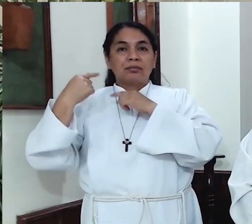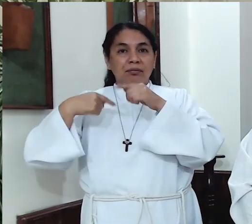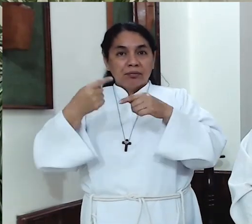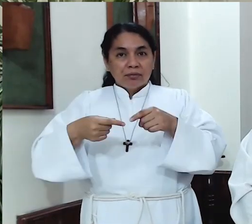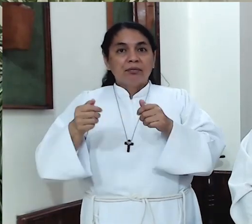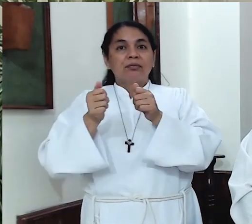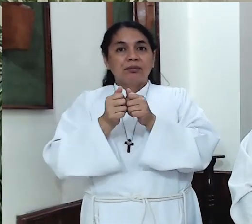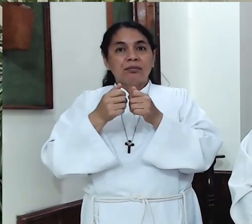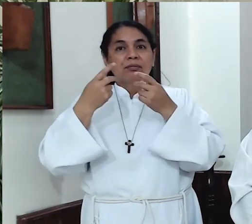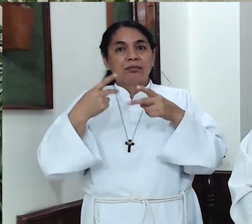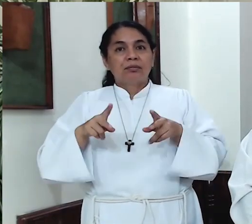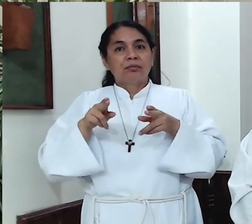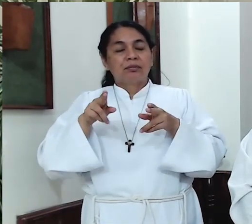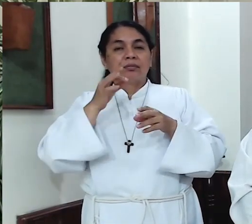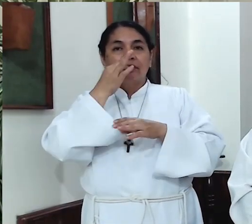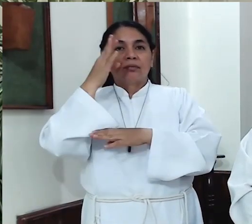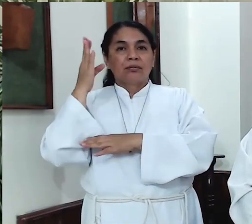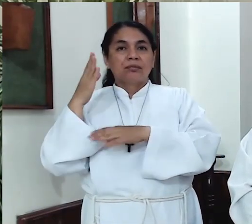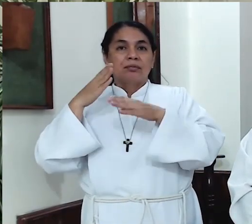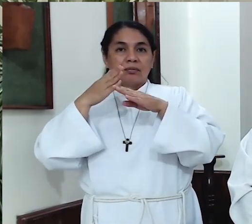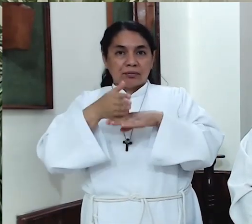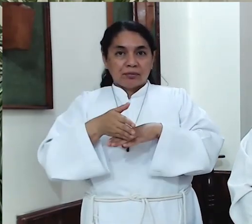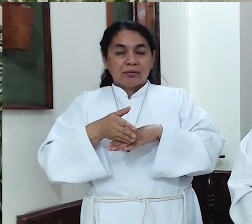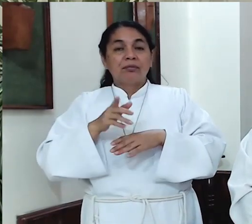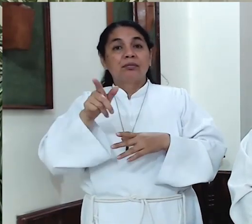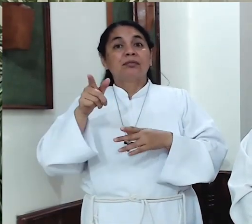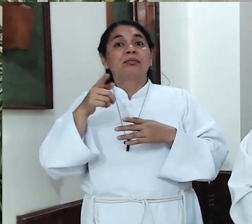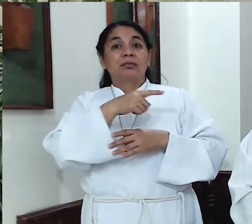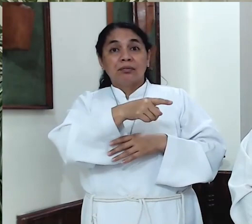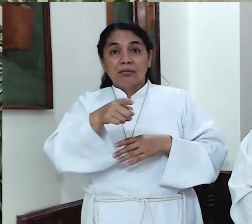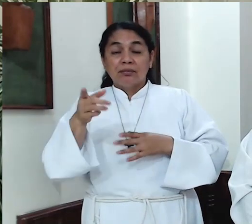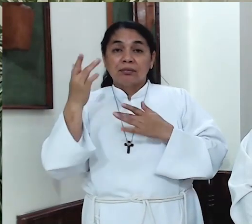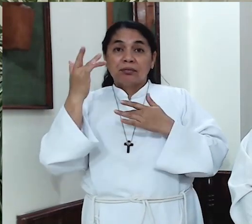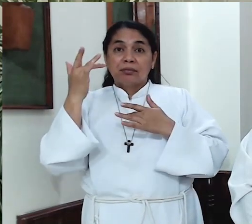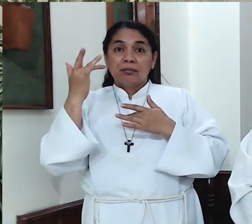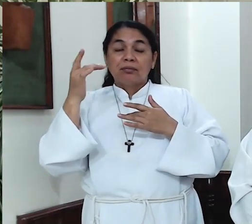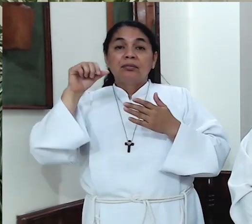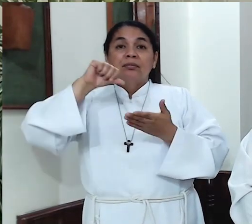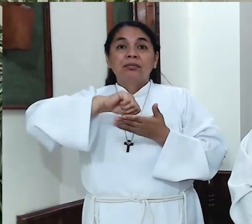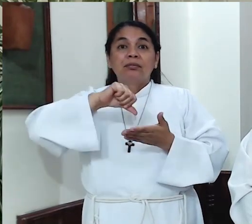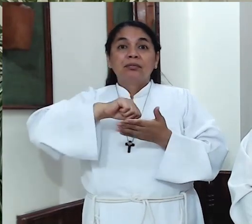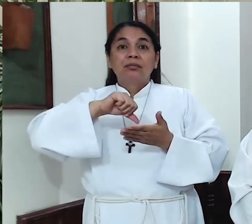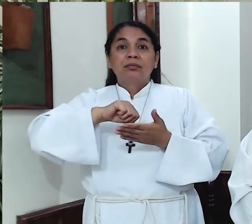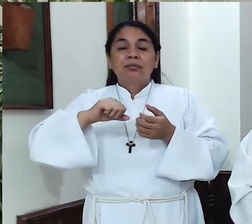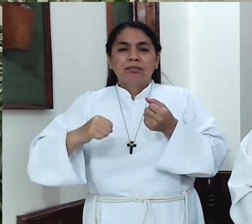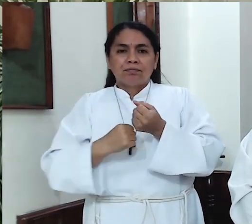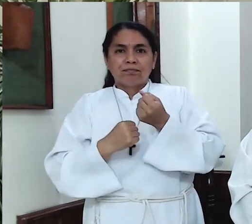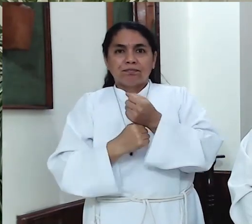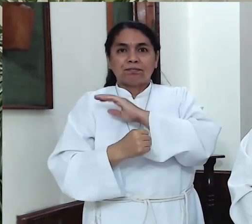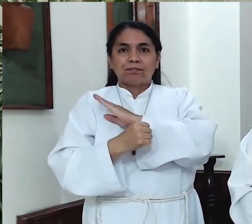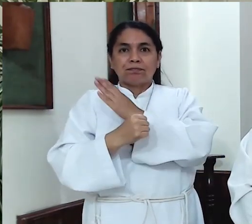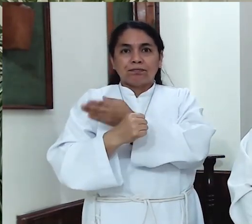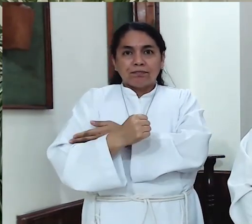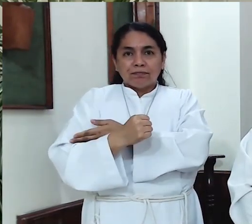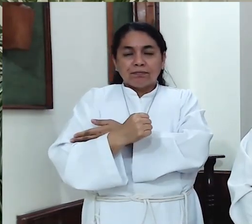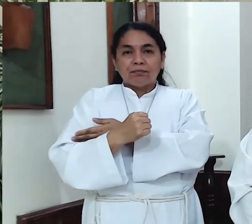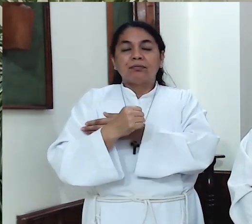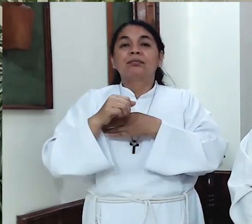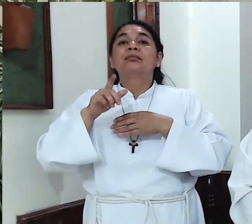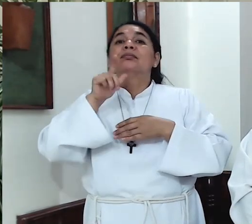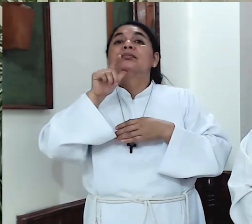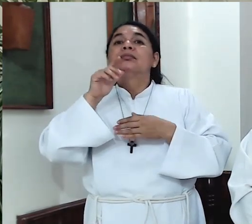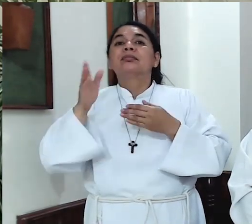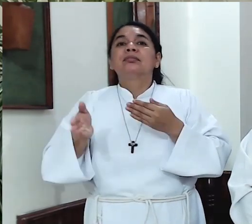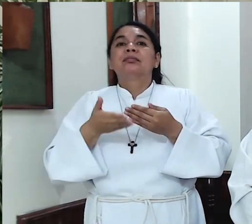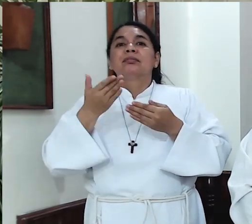después de él. Porque ellos esperaban la ciudad de sólidos cimientos, cuyo arquitecto y constructor es